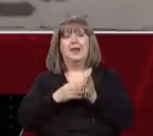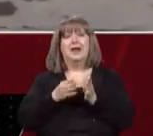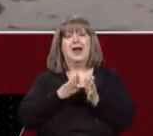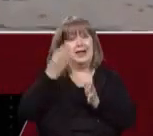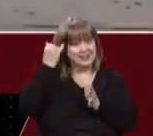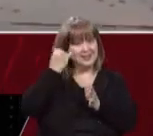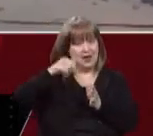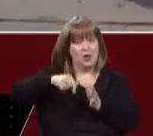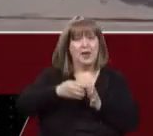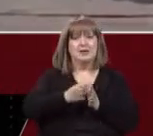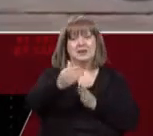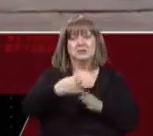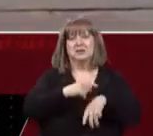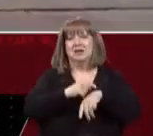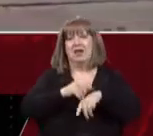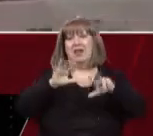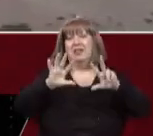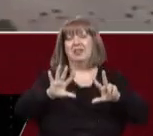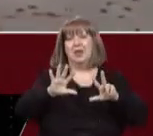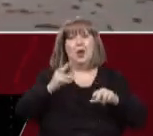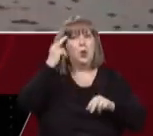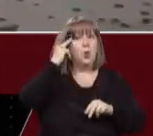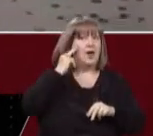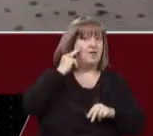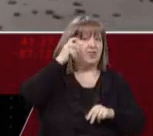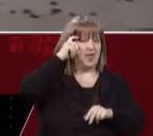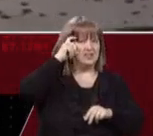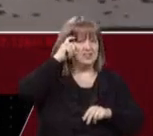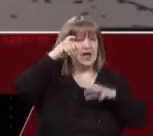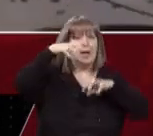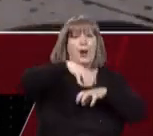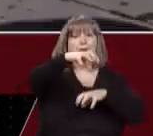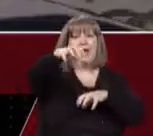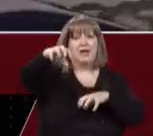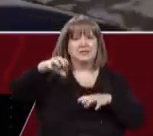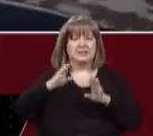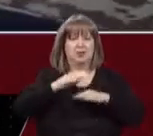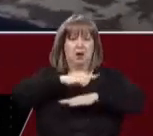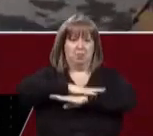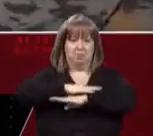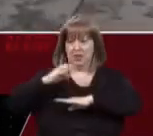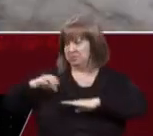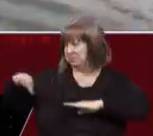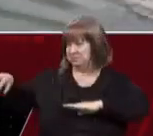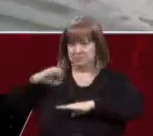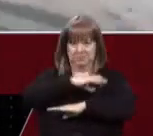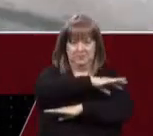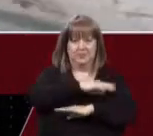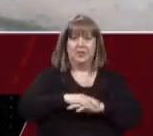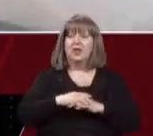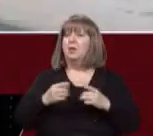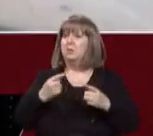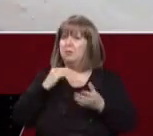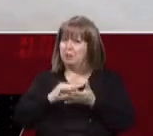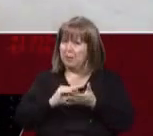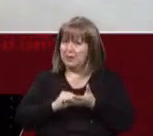entre 9 y 10 cabinas hemos estado ocupando los horarios más más álgidos obviamente van a seguir con esa